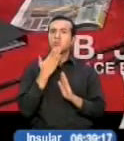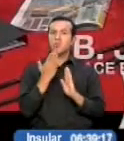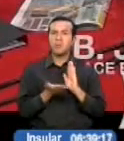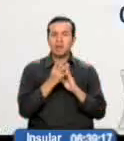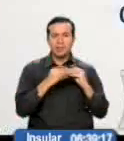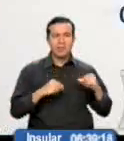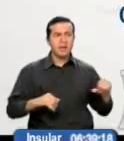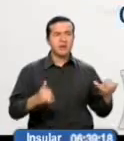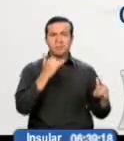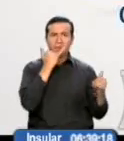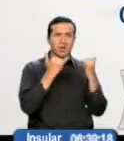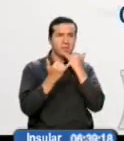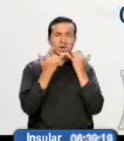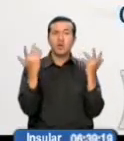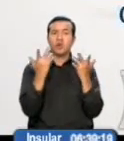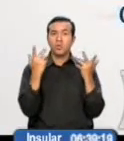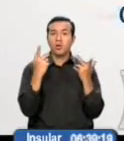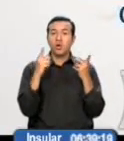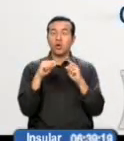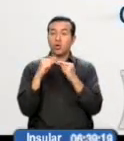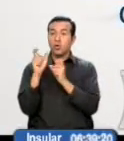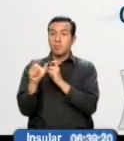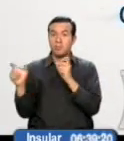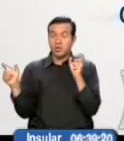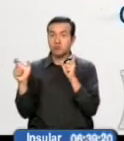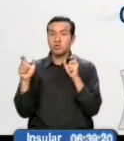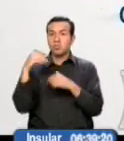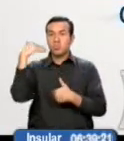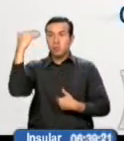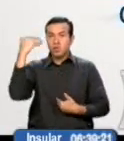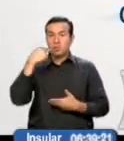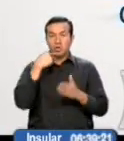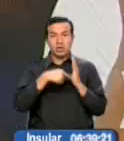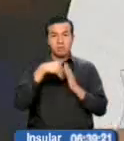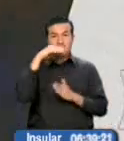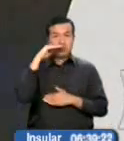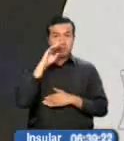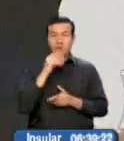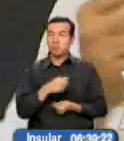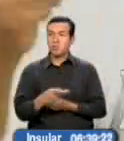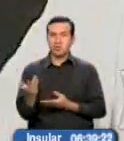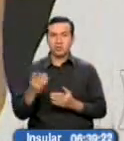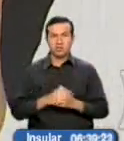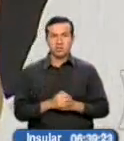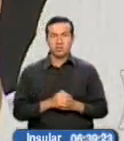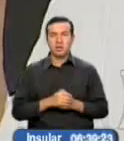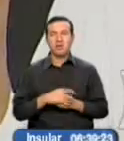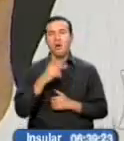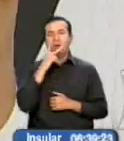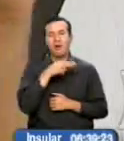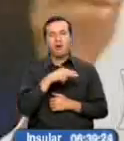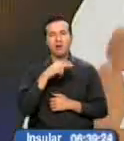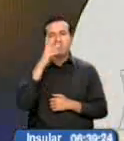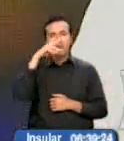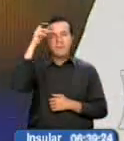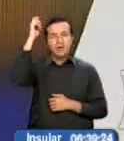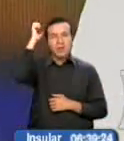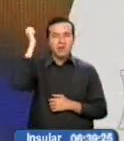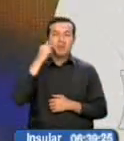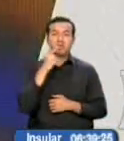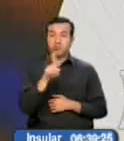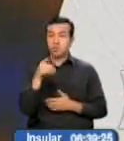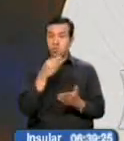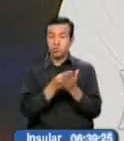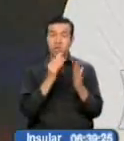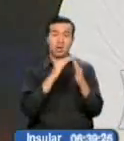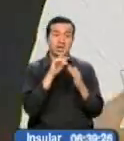de terrenos que fueron a parar a manos de personajes cercanos a políticos como Jaime Nebot. No es, como dice la mentirosa Cintia Viteri, que si ustedes compraron